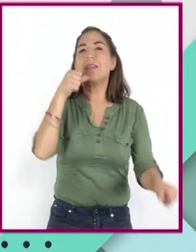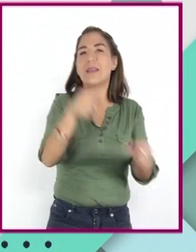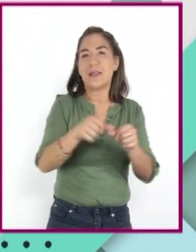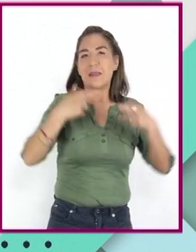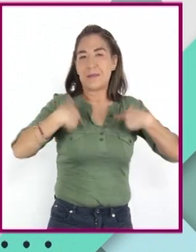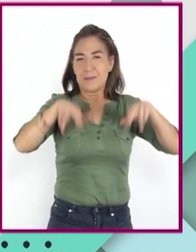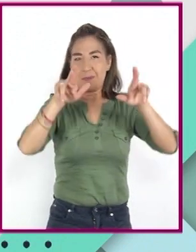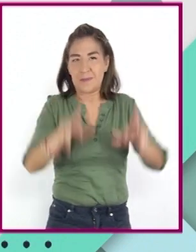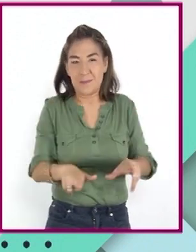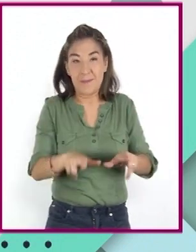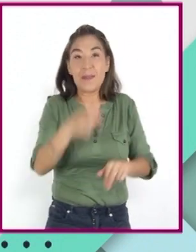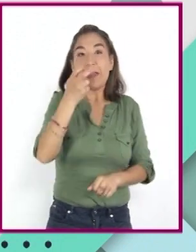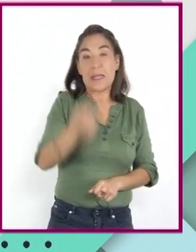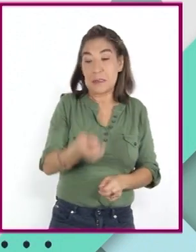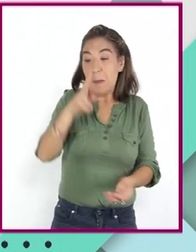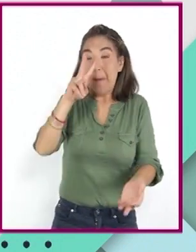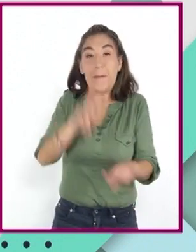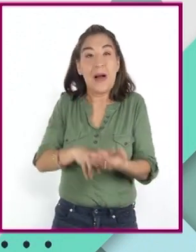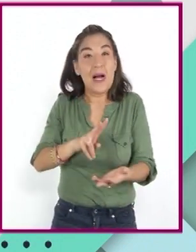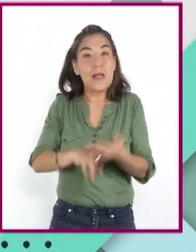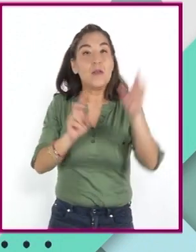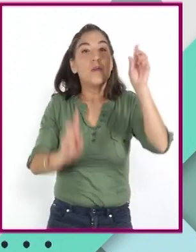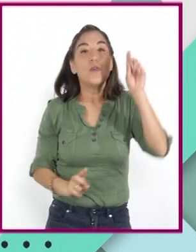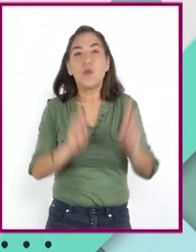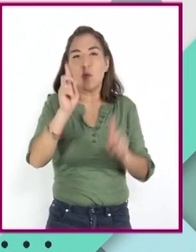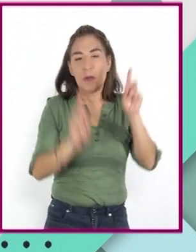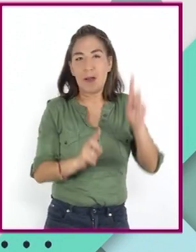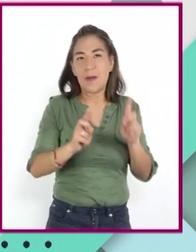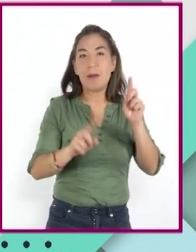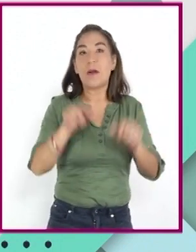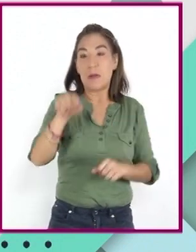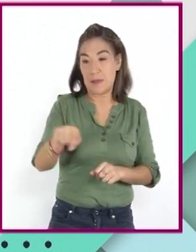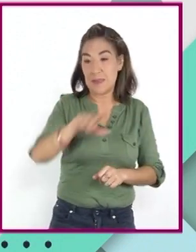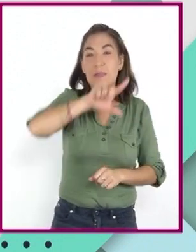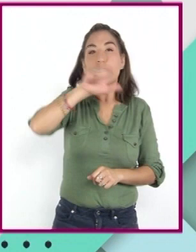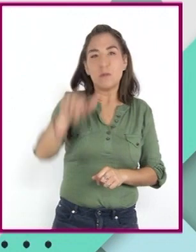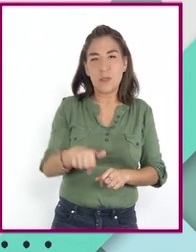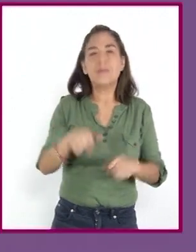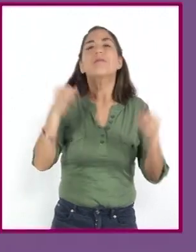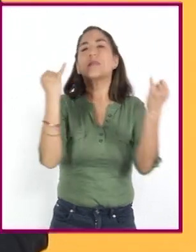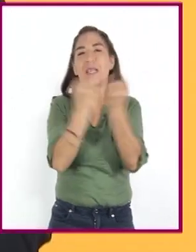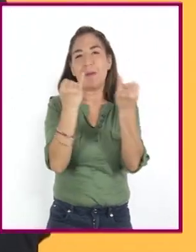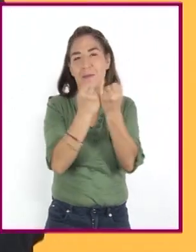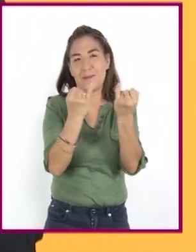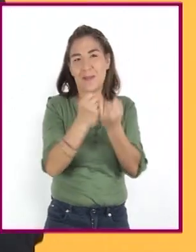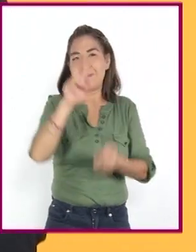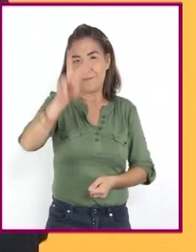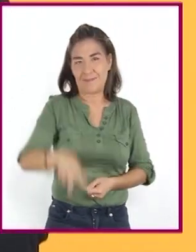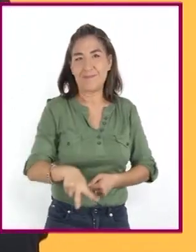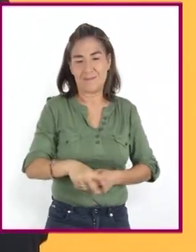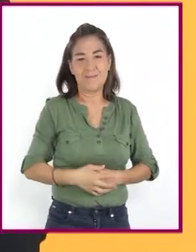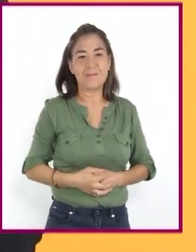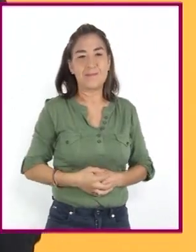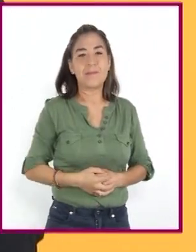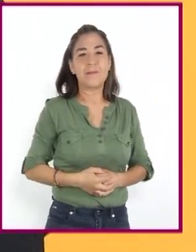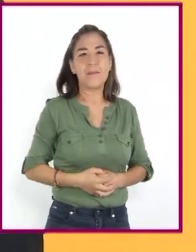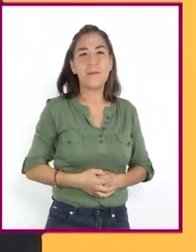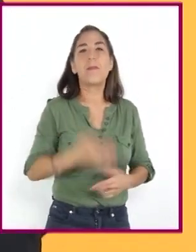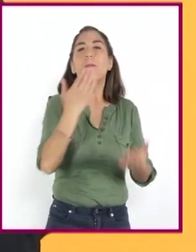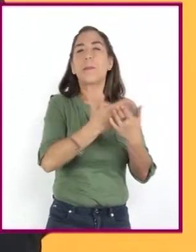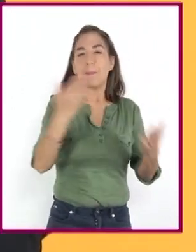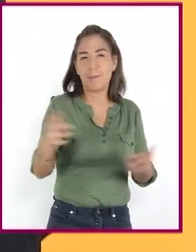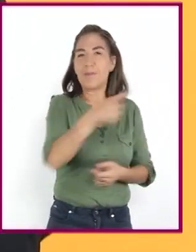adquirir ciertos valores que hacen verdadera a la igualdad. Ahora, les